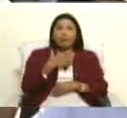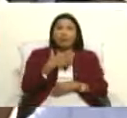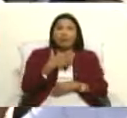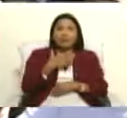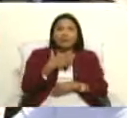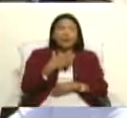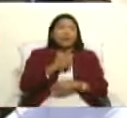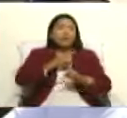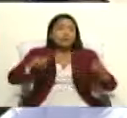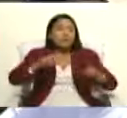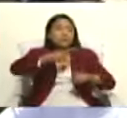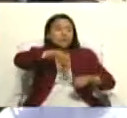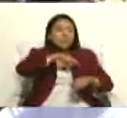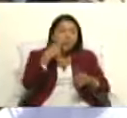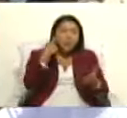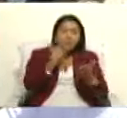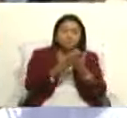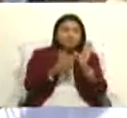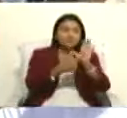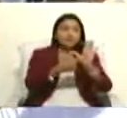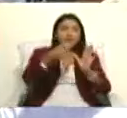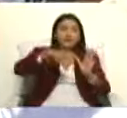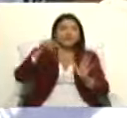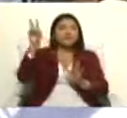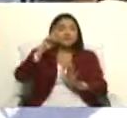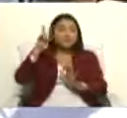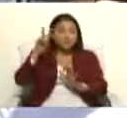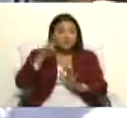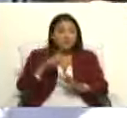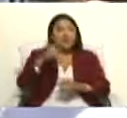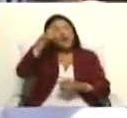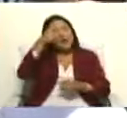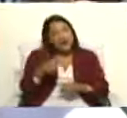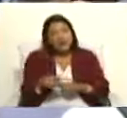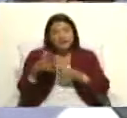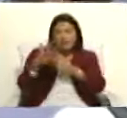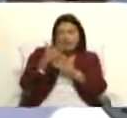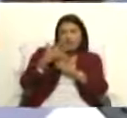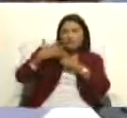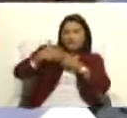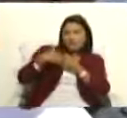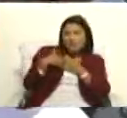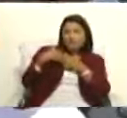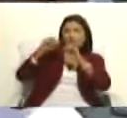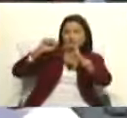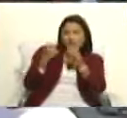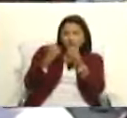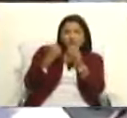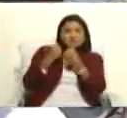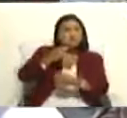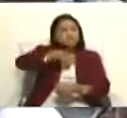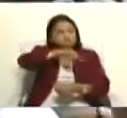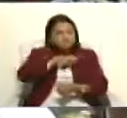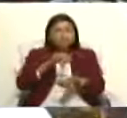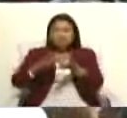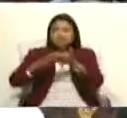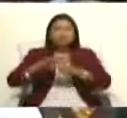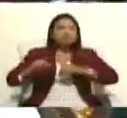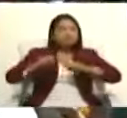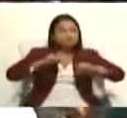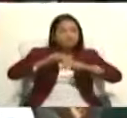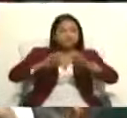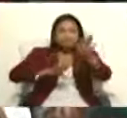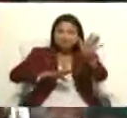de demostrado que este pueblo a pesar de las presiones sanciones bloqueos vamos a salir adelante no nos vamos a